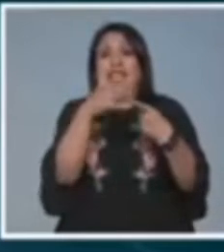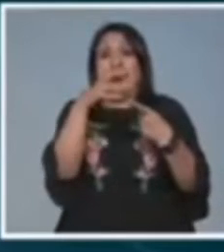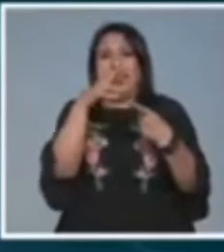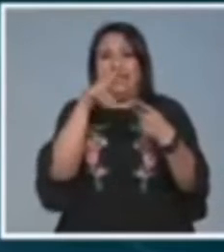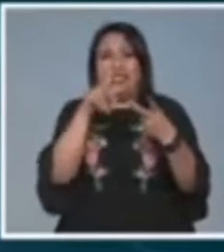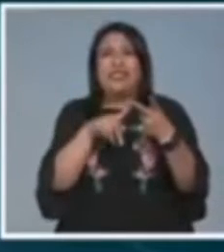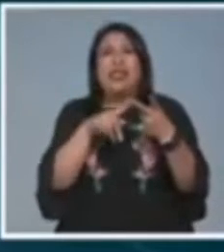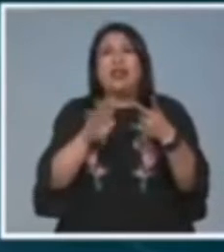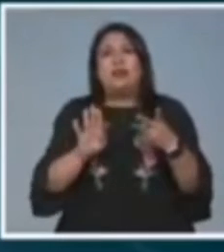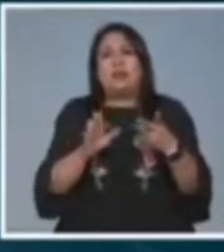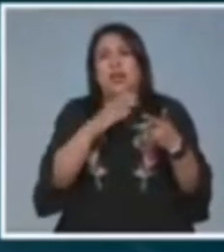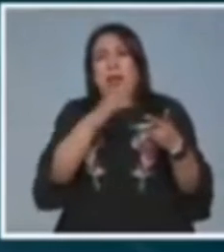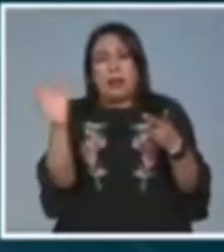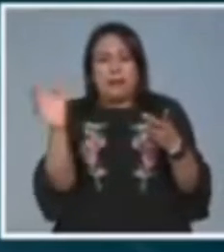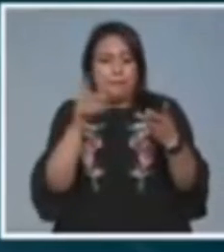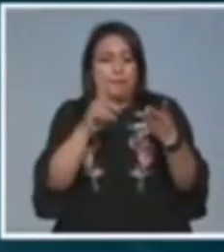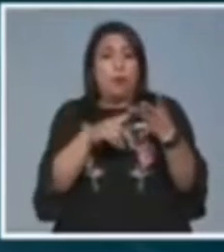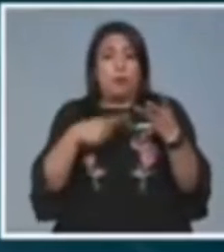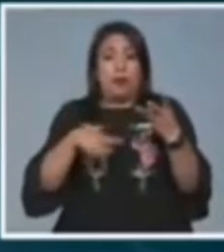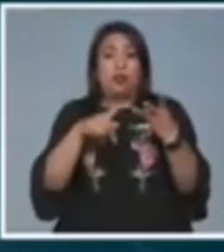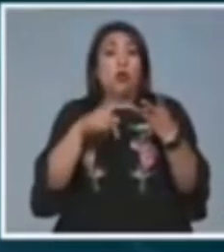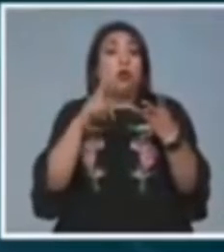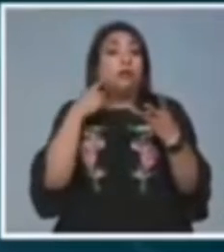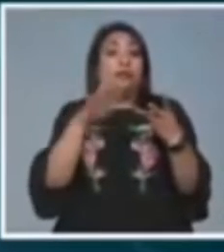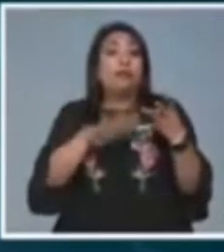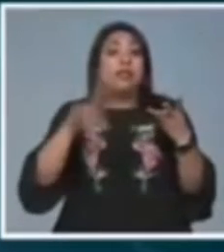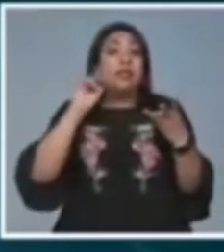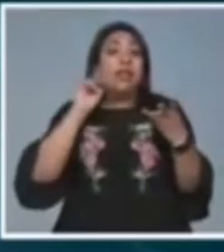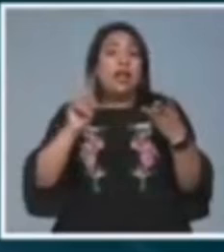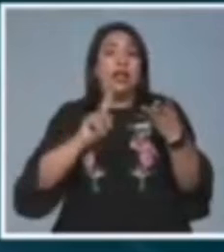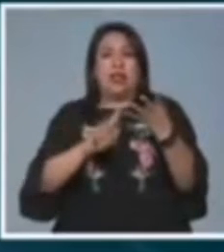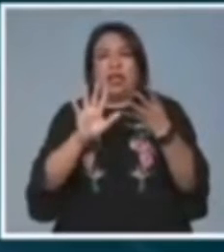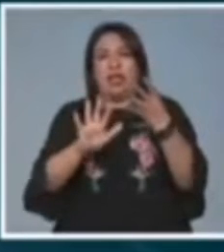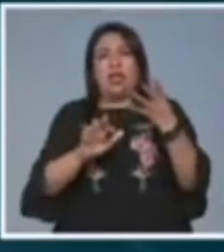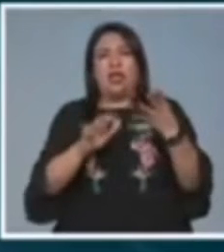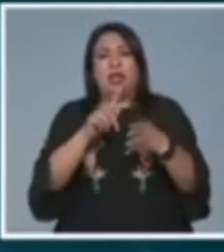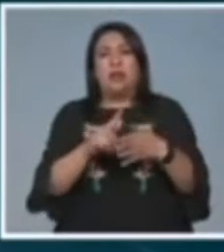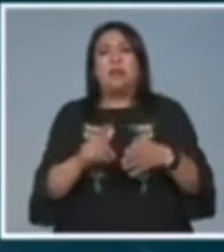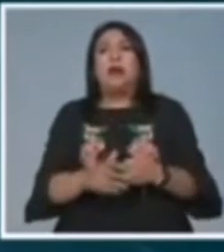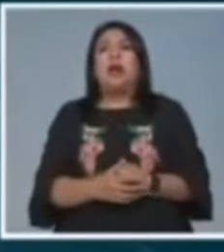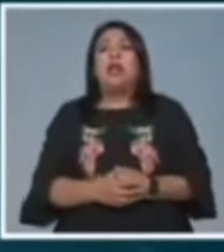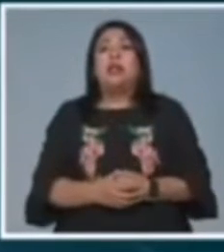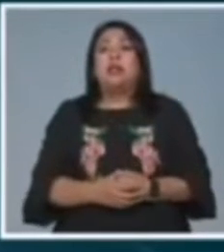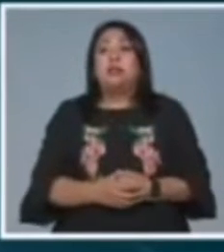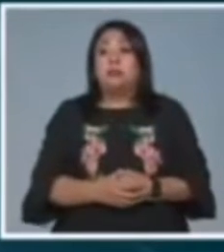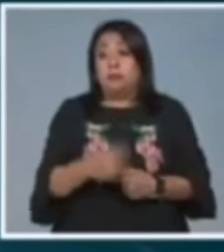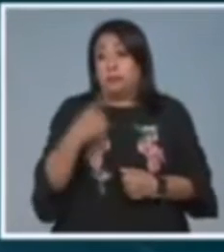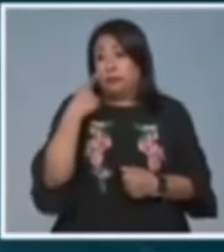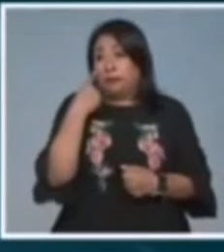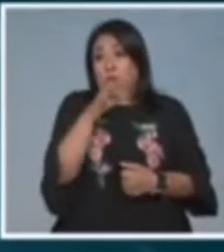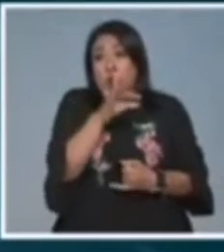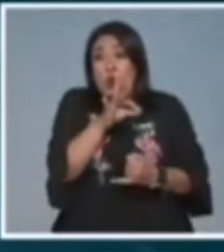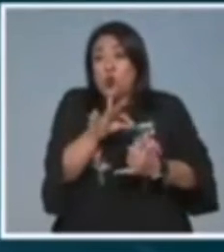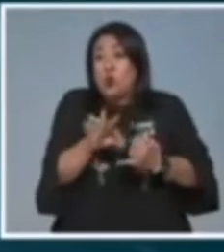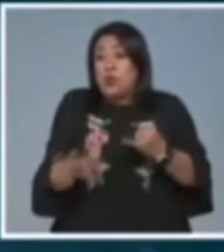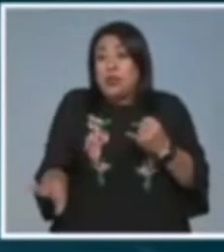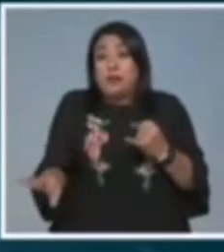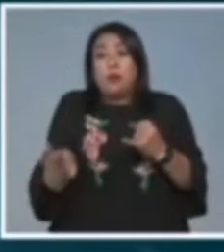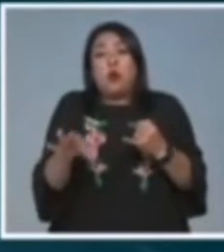la condición de los campesinos, el paisaje de Zacatecas y la fauna. Estamos ante el final de